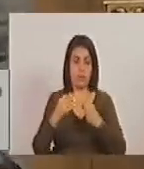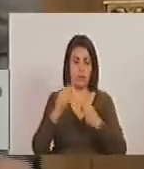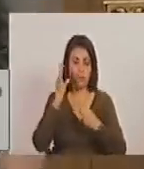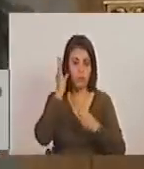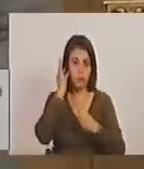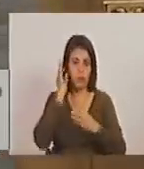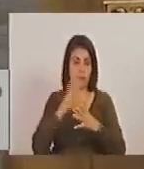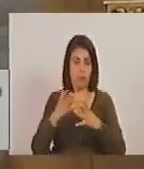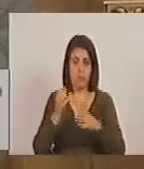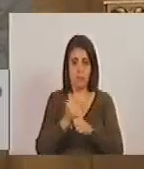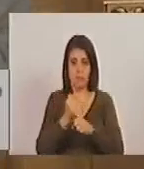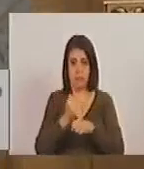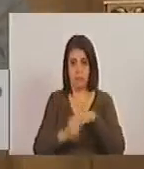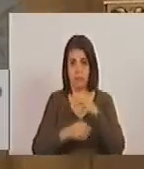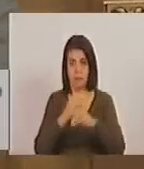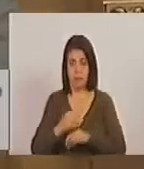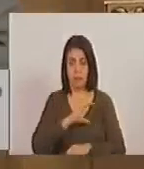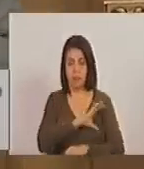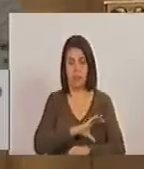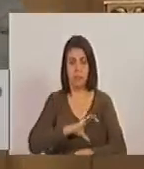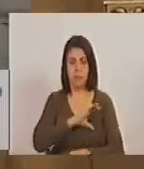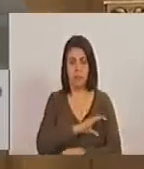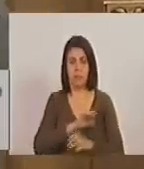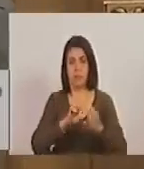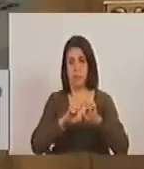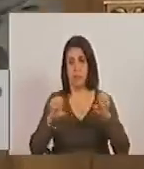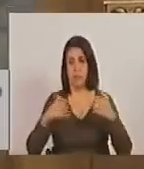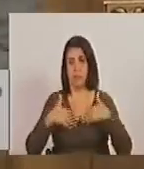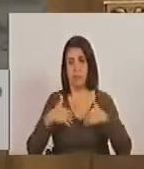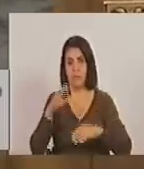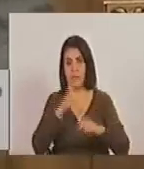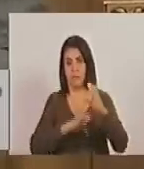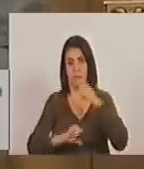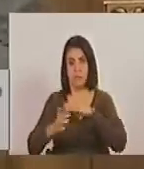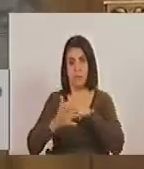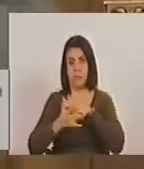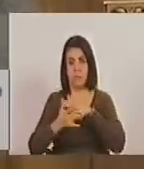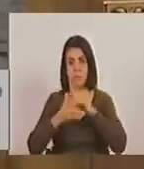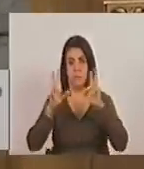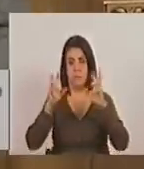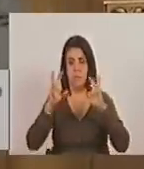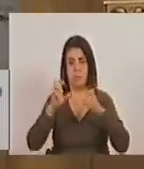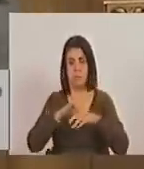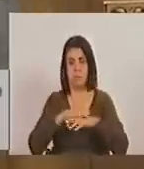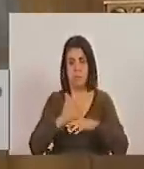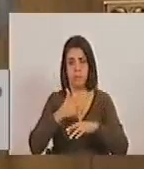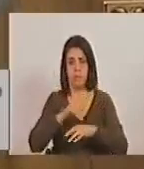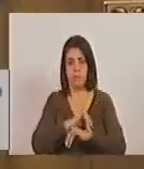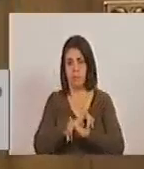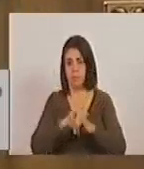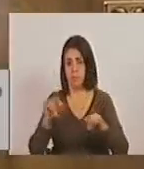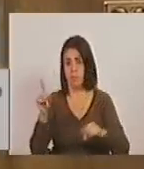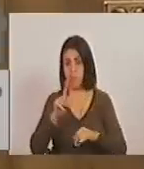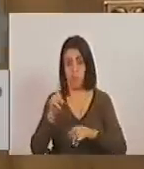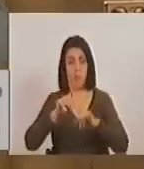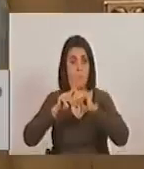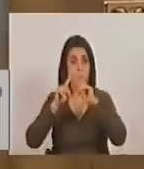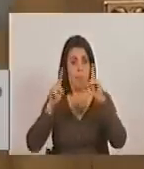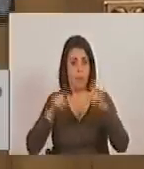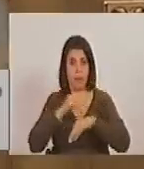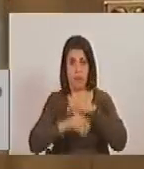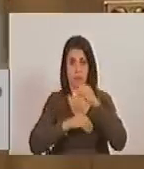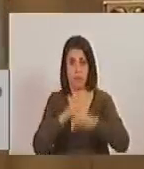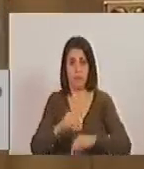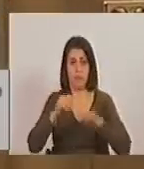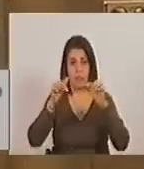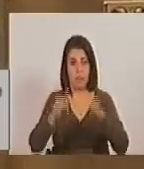un debate que estamos dando en nuestra Comisión de Educación, Salud, Ciencia, Tecnología e Innovación, que no hemos culminado, pero lo estamos dando,